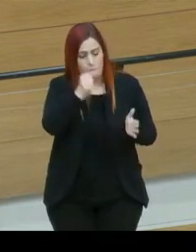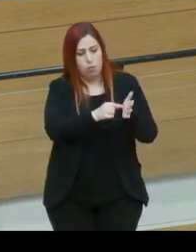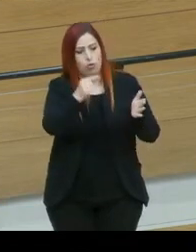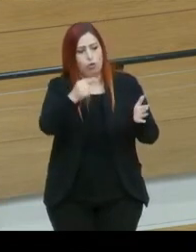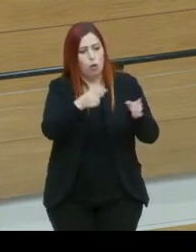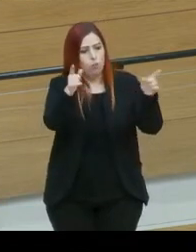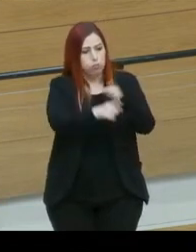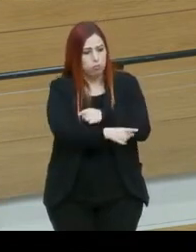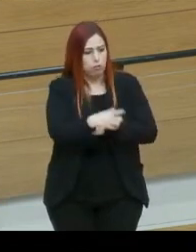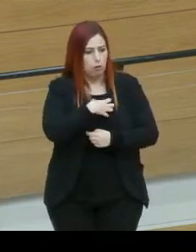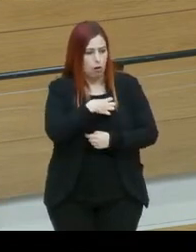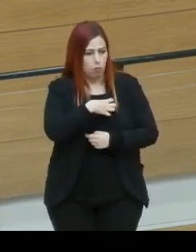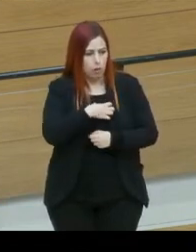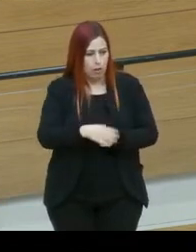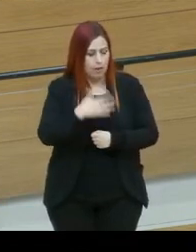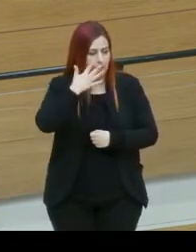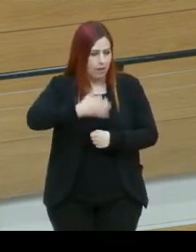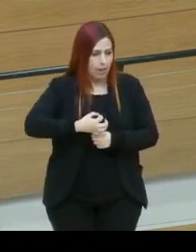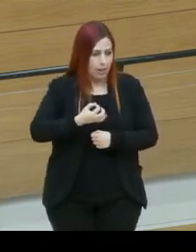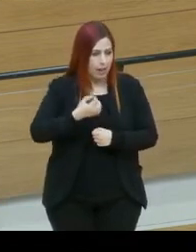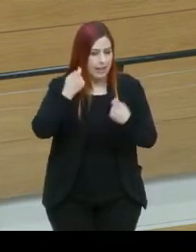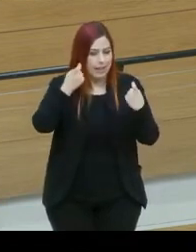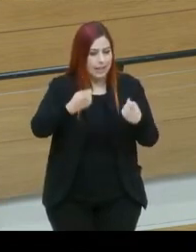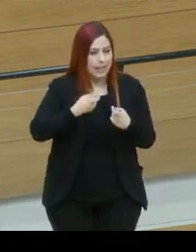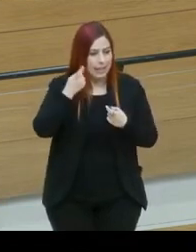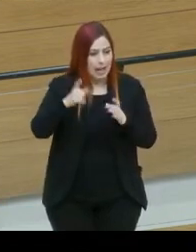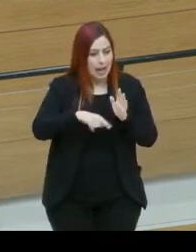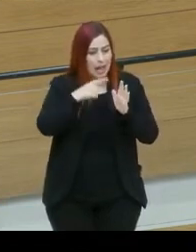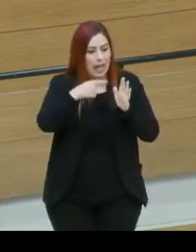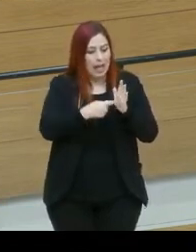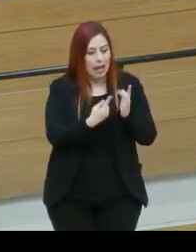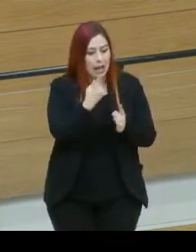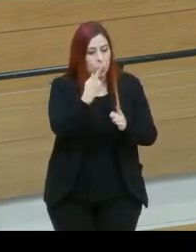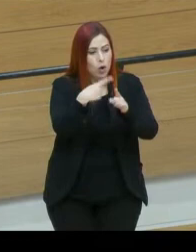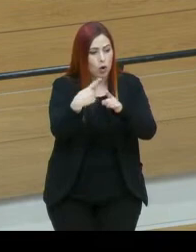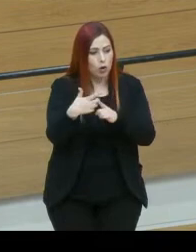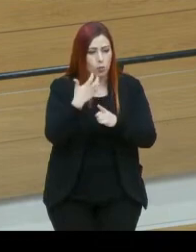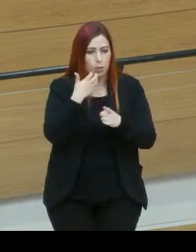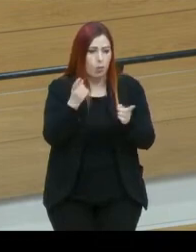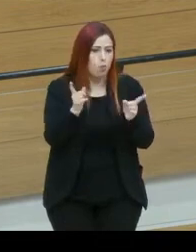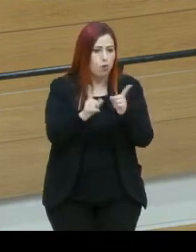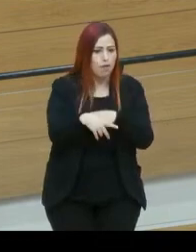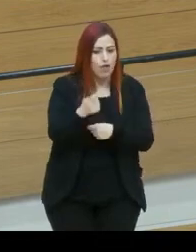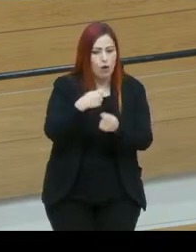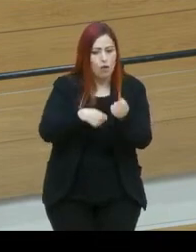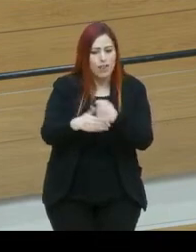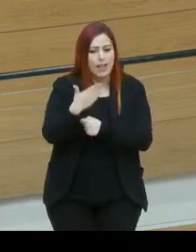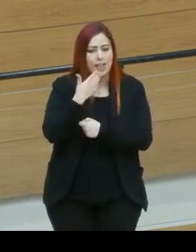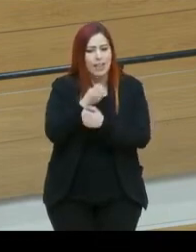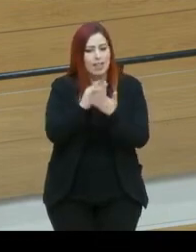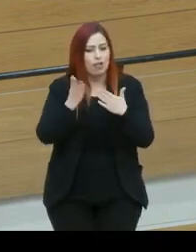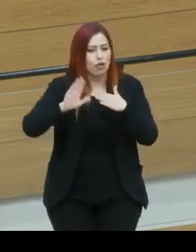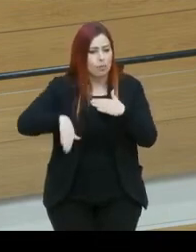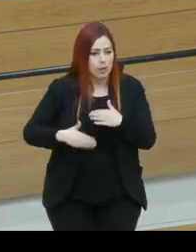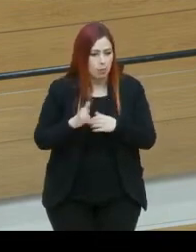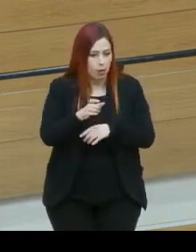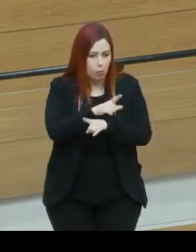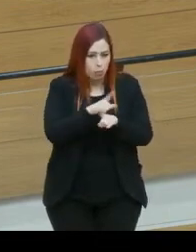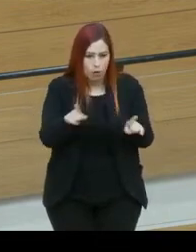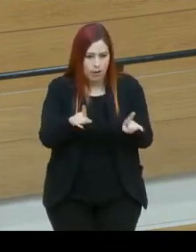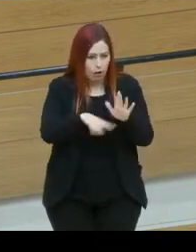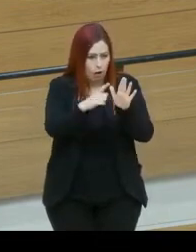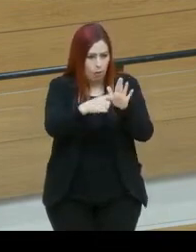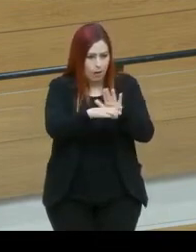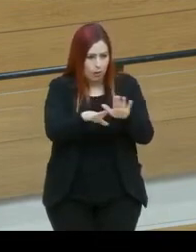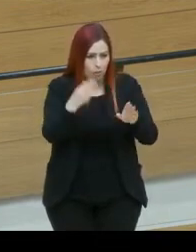puede prohibir. Es verdad que intentan legalizar ciertas cosas, de no se prohíbe la venta a menores de 18 y tal, pero prohibirla así de buenas a